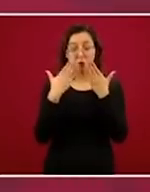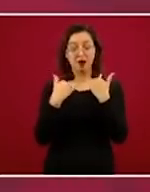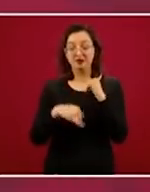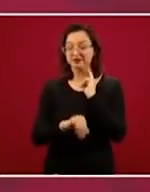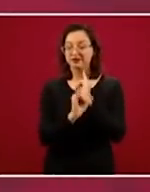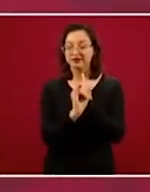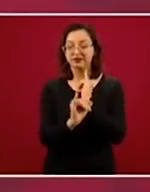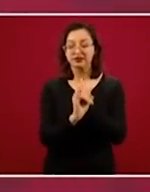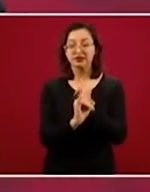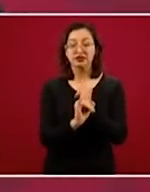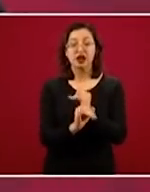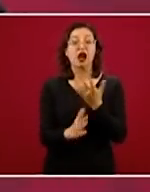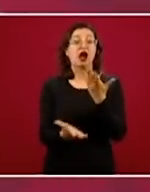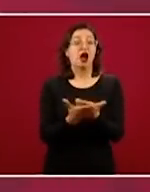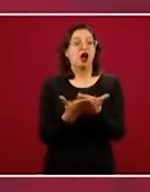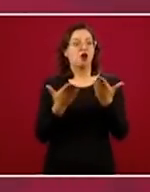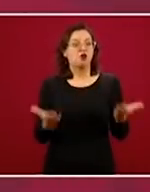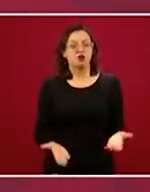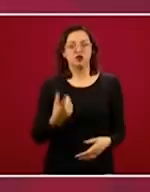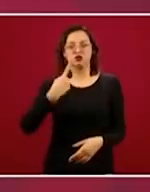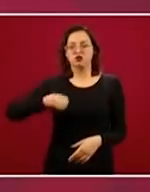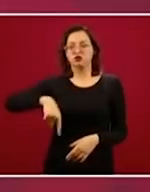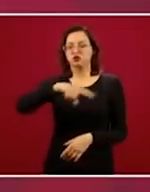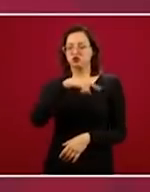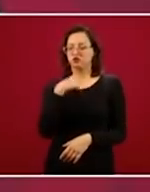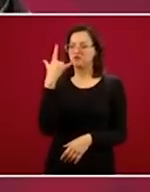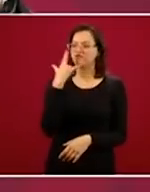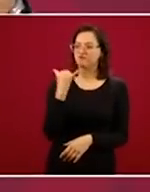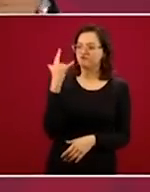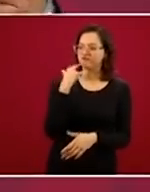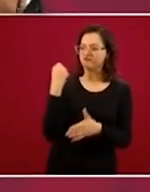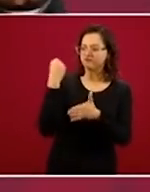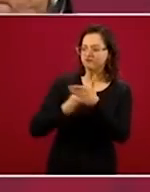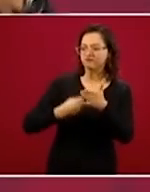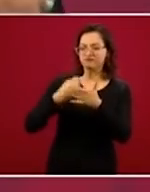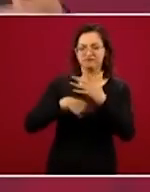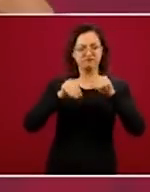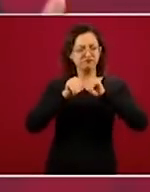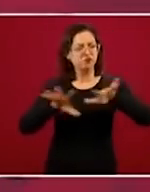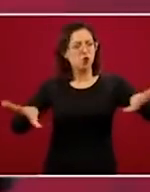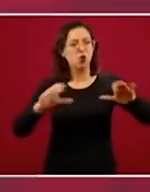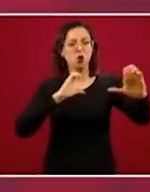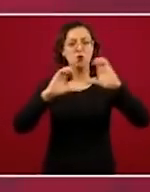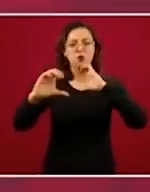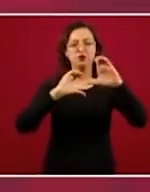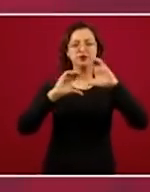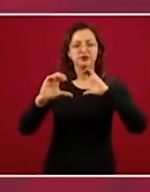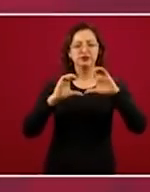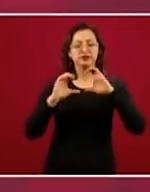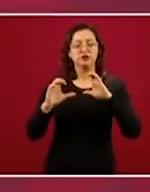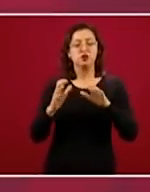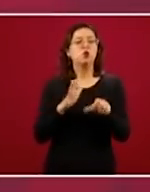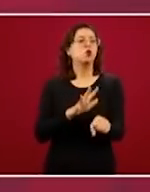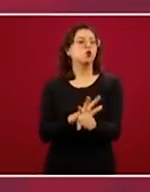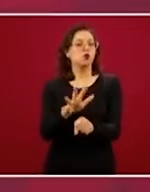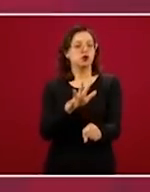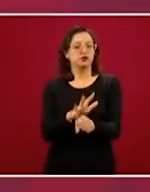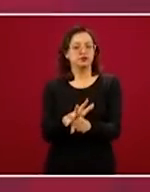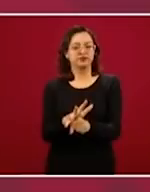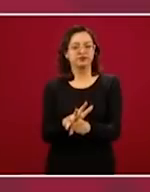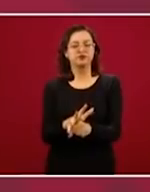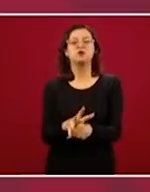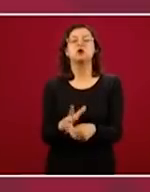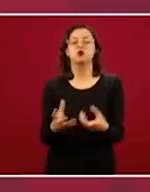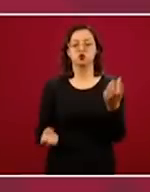para que haya más comunicación medios para comunicarnos es que hay un